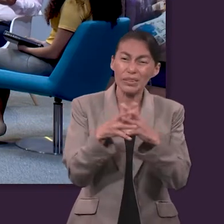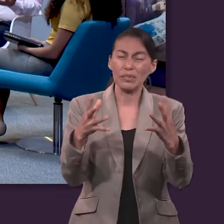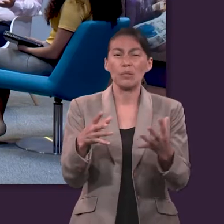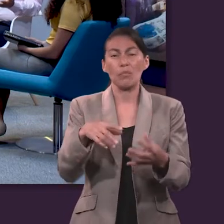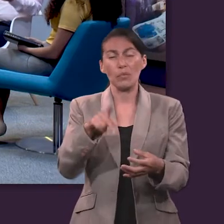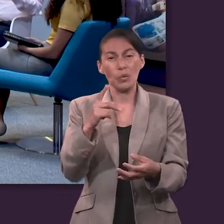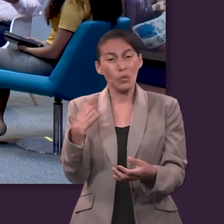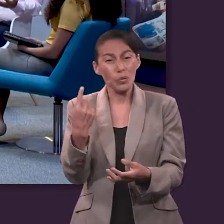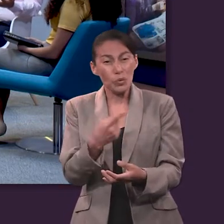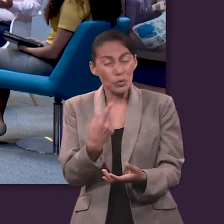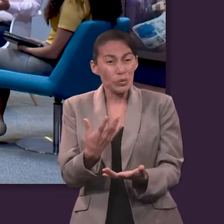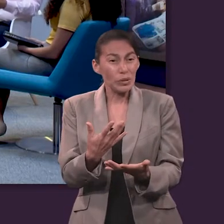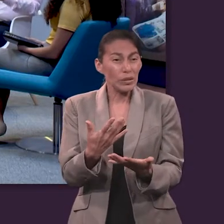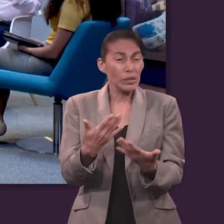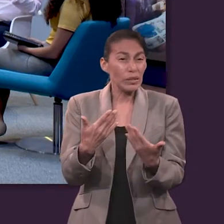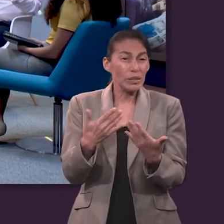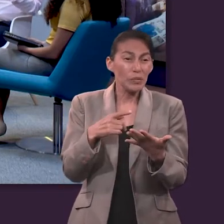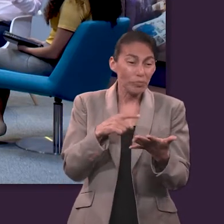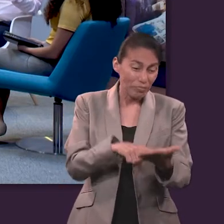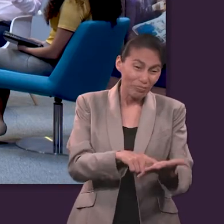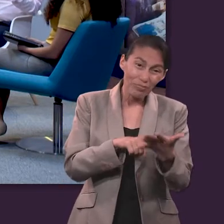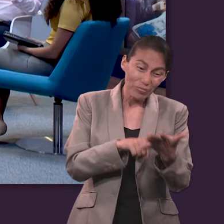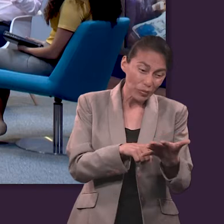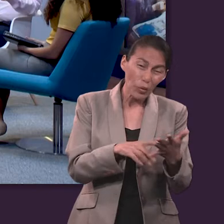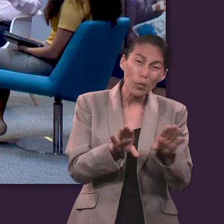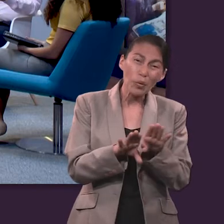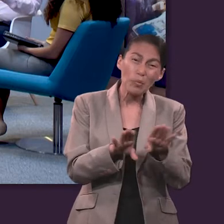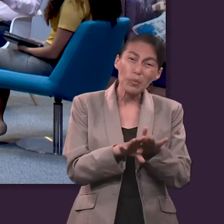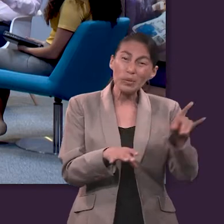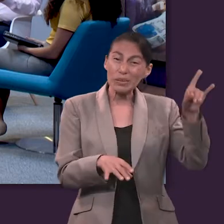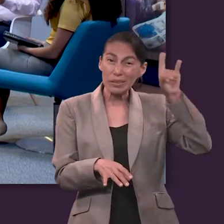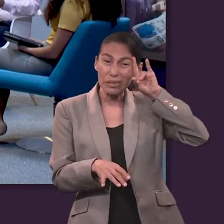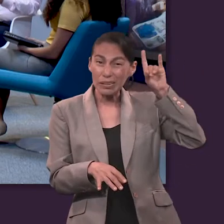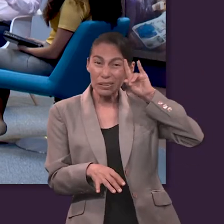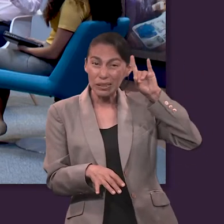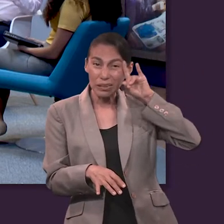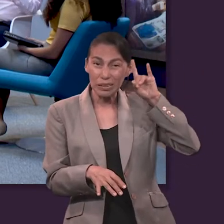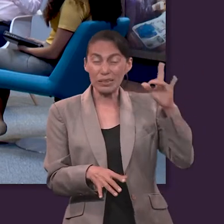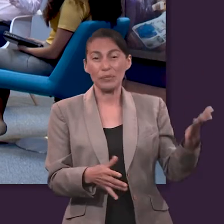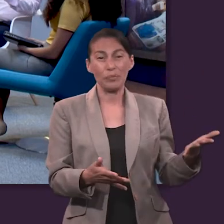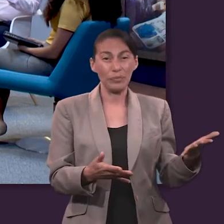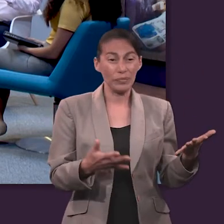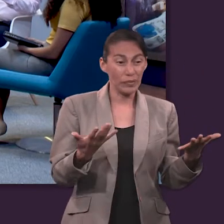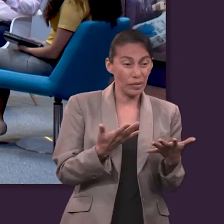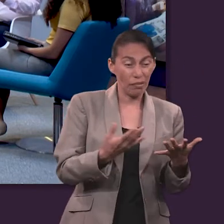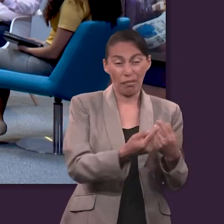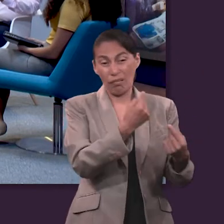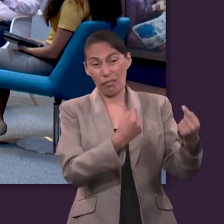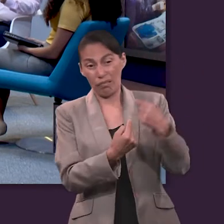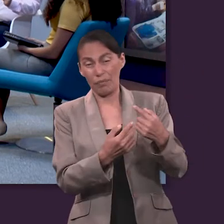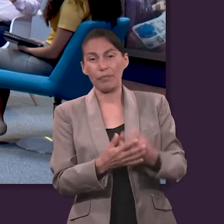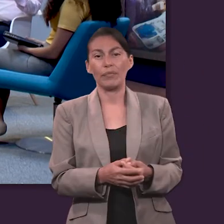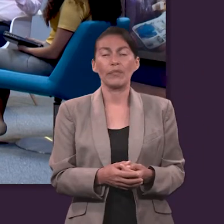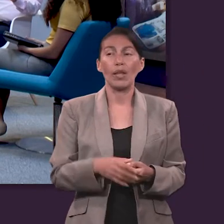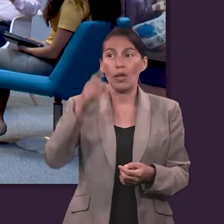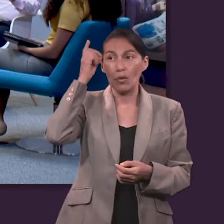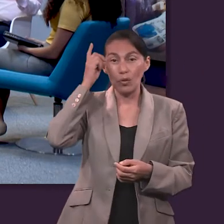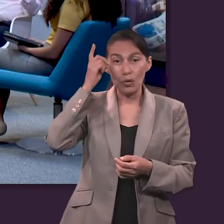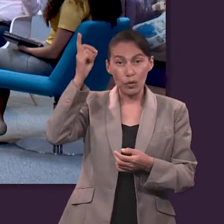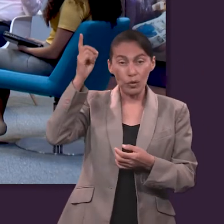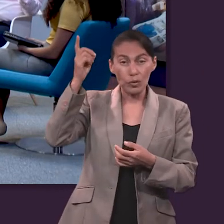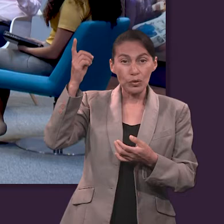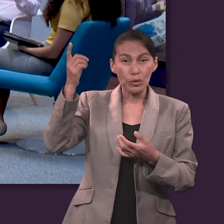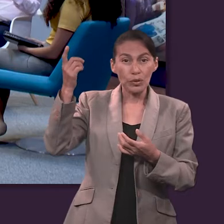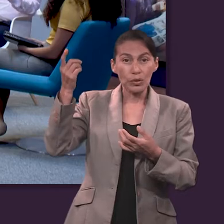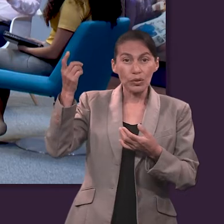ver de un lado lo malo, los efectos de Satanás, porque como Dios escribió ese libro, Satanás